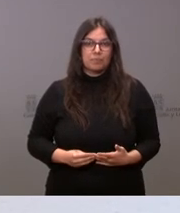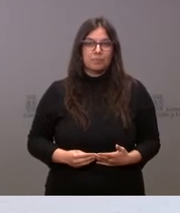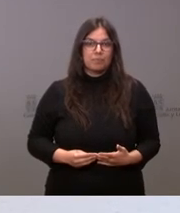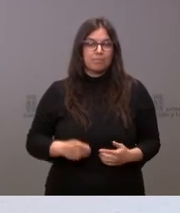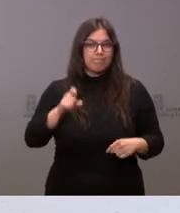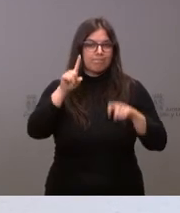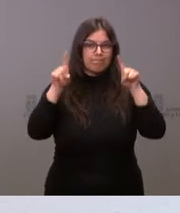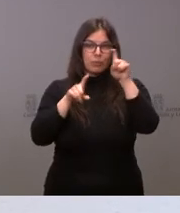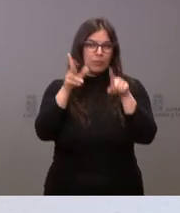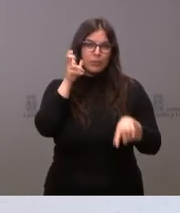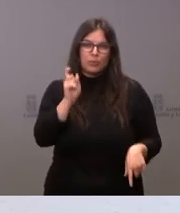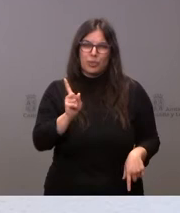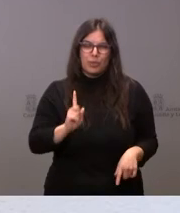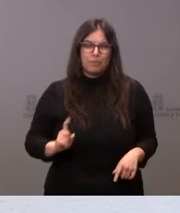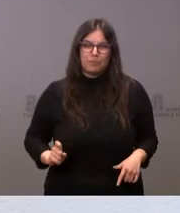Gracias.